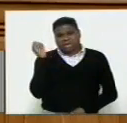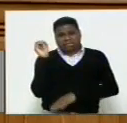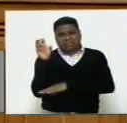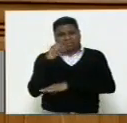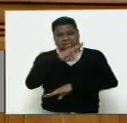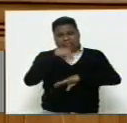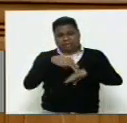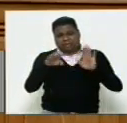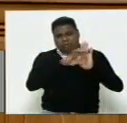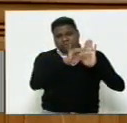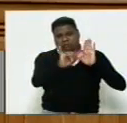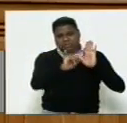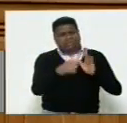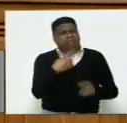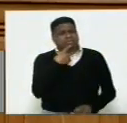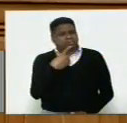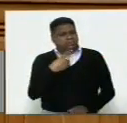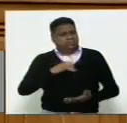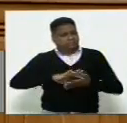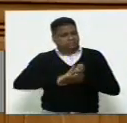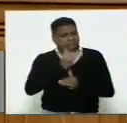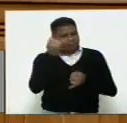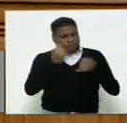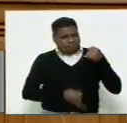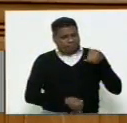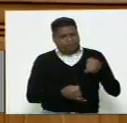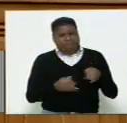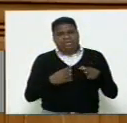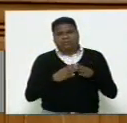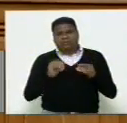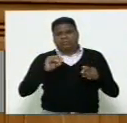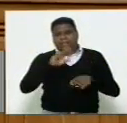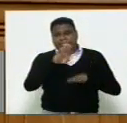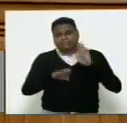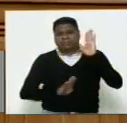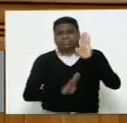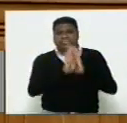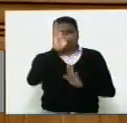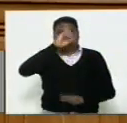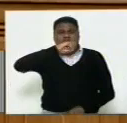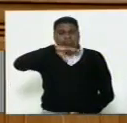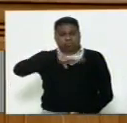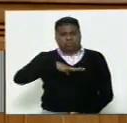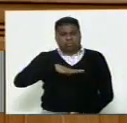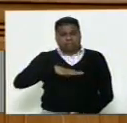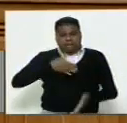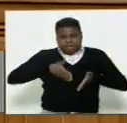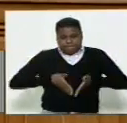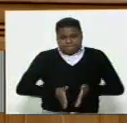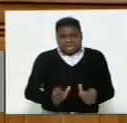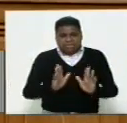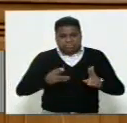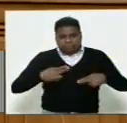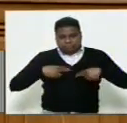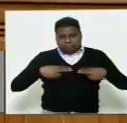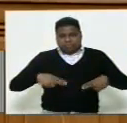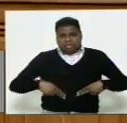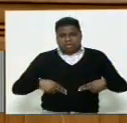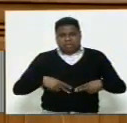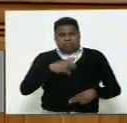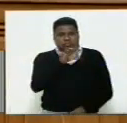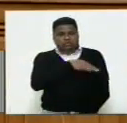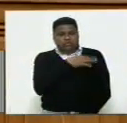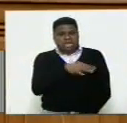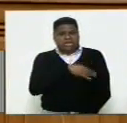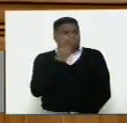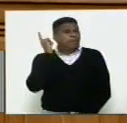hace concluir sellando este paso histórico, afirmando que parto humanizado es socialismo feminista